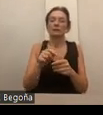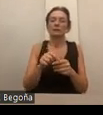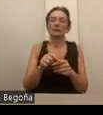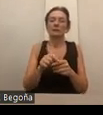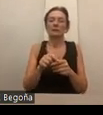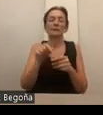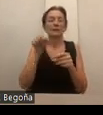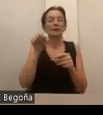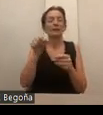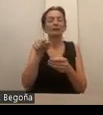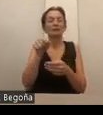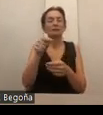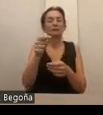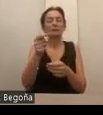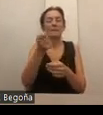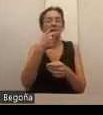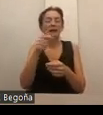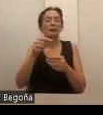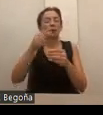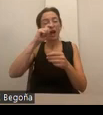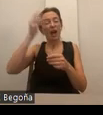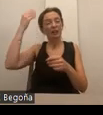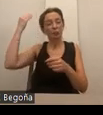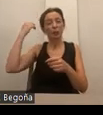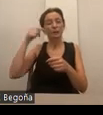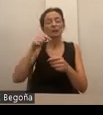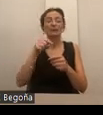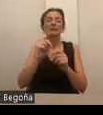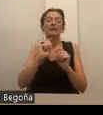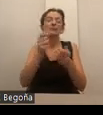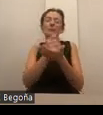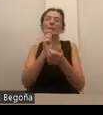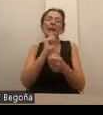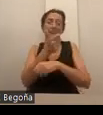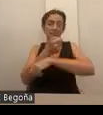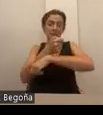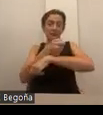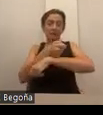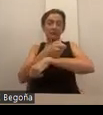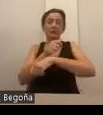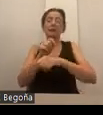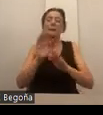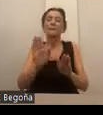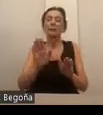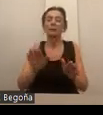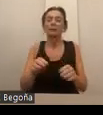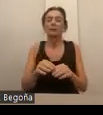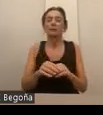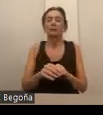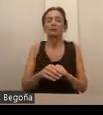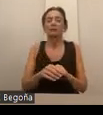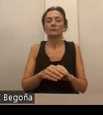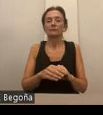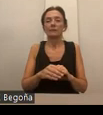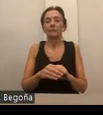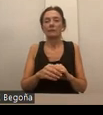era hace un tiempo, pero el problema que tenía la glibenclamida era que tenía una vida media muy larga. El